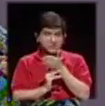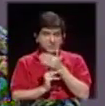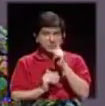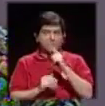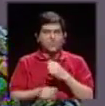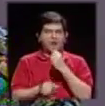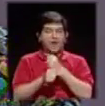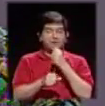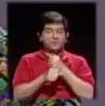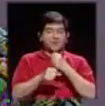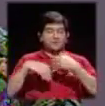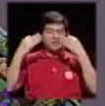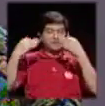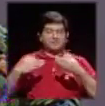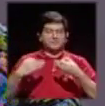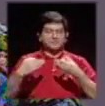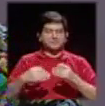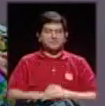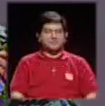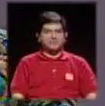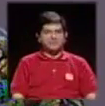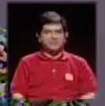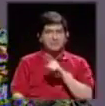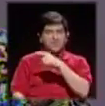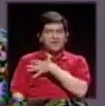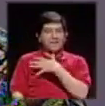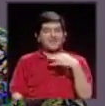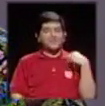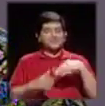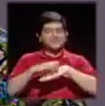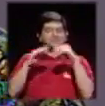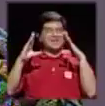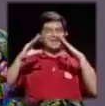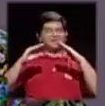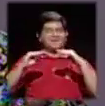un puesto de toma de decisiones porque le encanta salir de